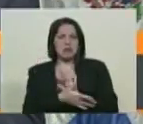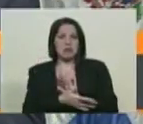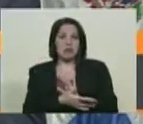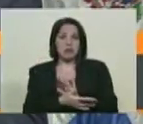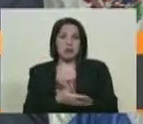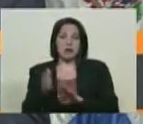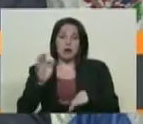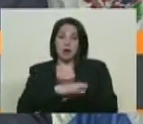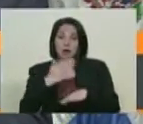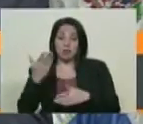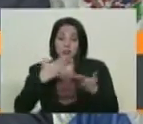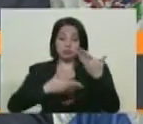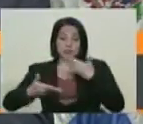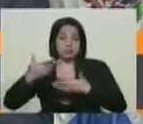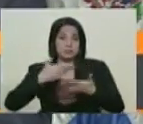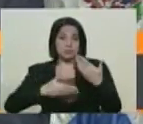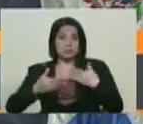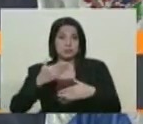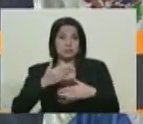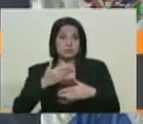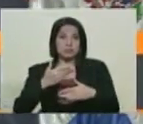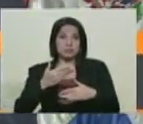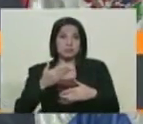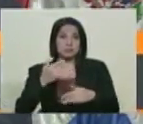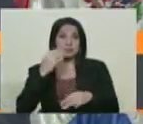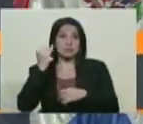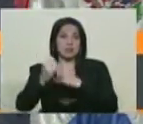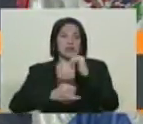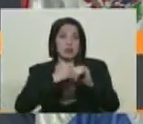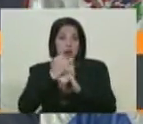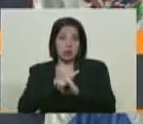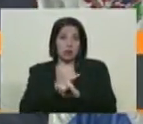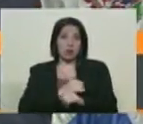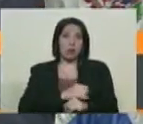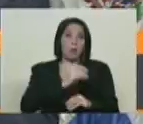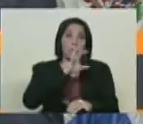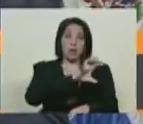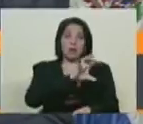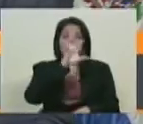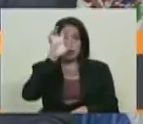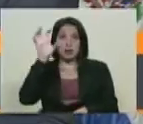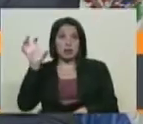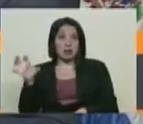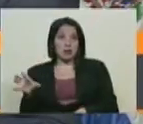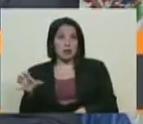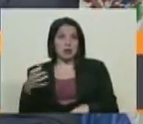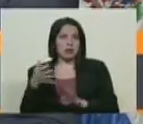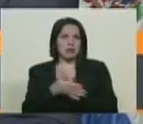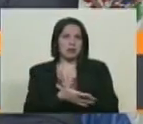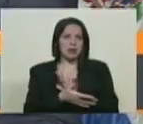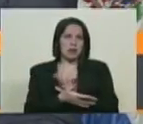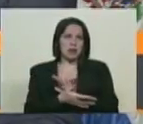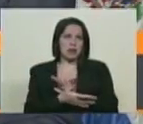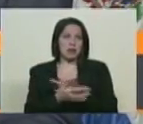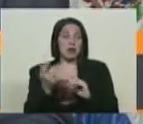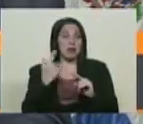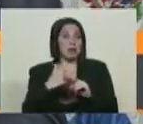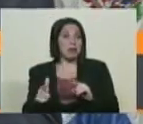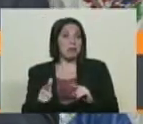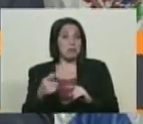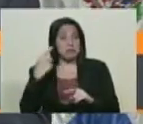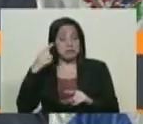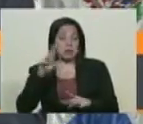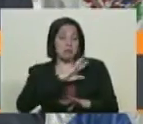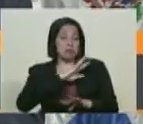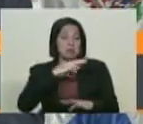una negociación internacional, cuando es internacional, es entre un país y otro país. Al menos que él se sienta extranjero,